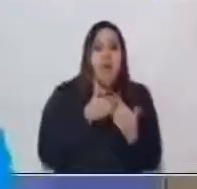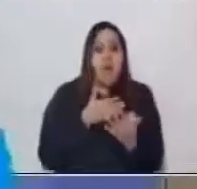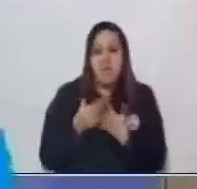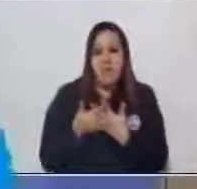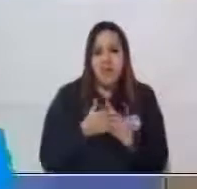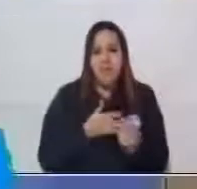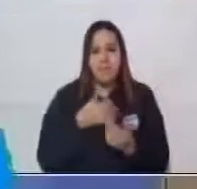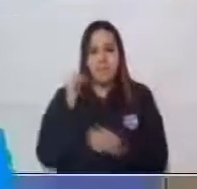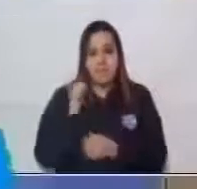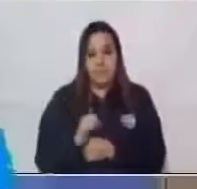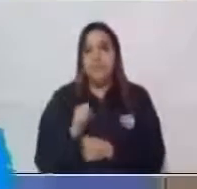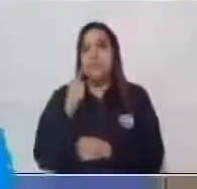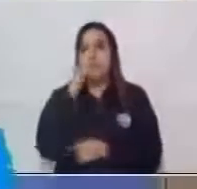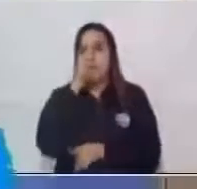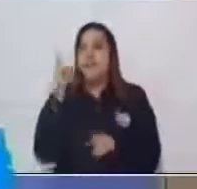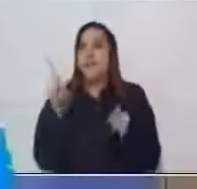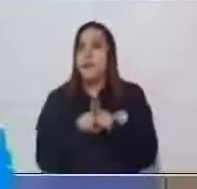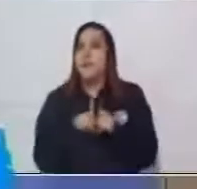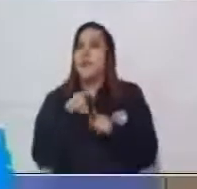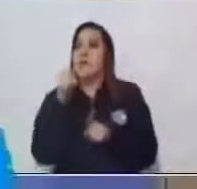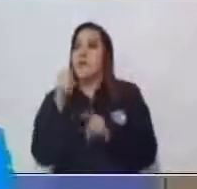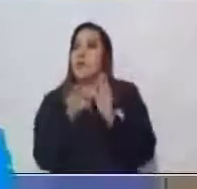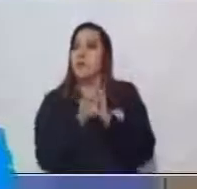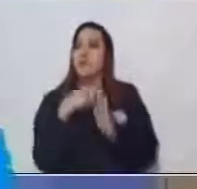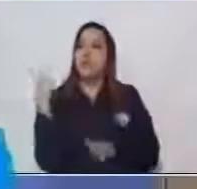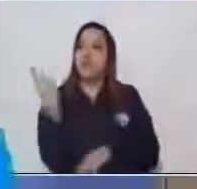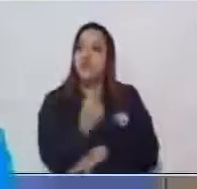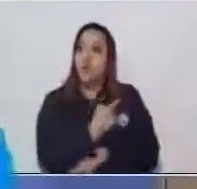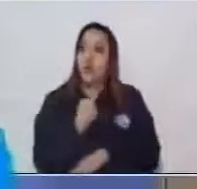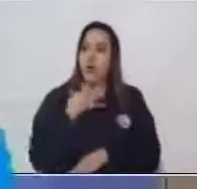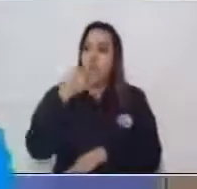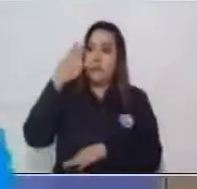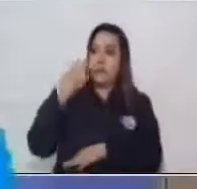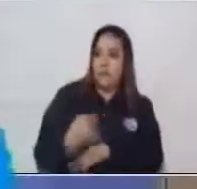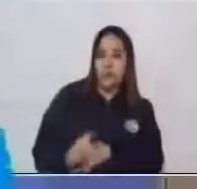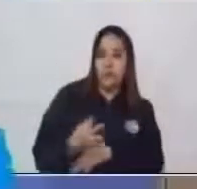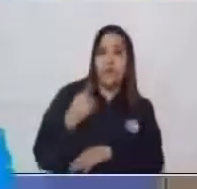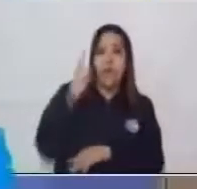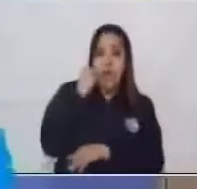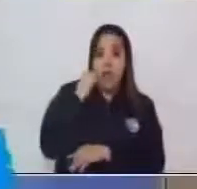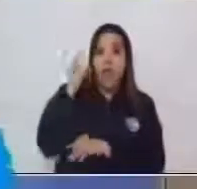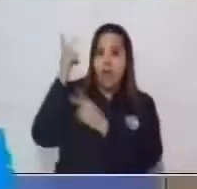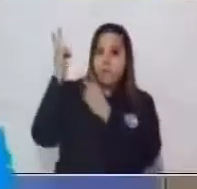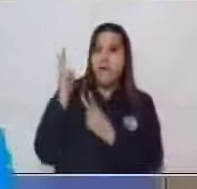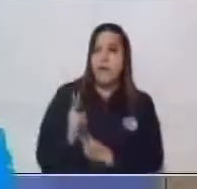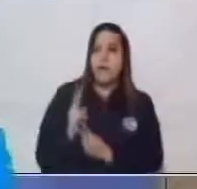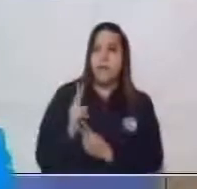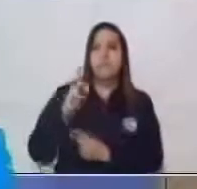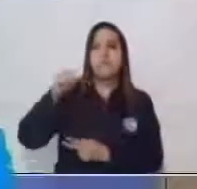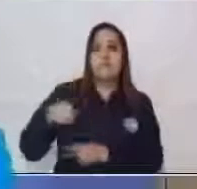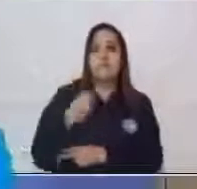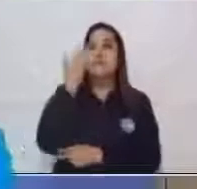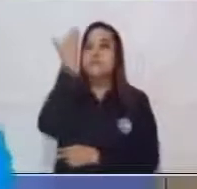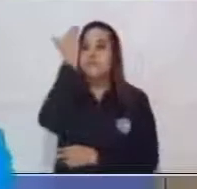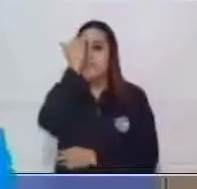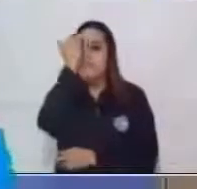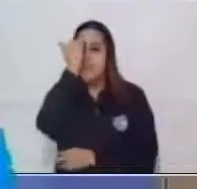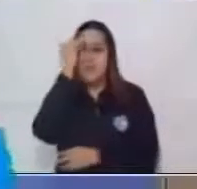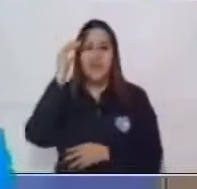oración larga y compleja. Por ejemplo, todos aseguraron que Pepe vendría, pero yo sabía que eso era